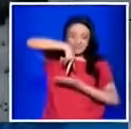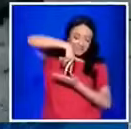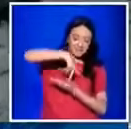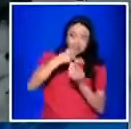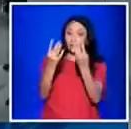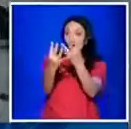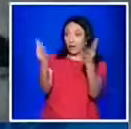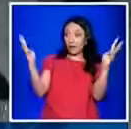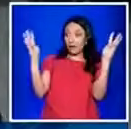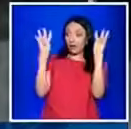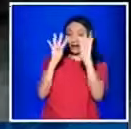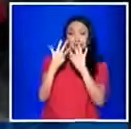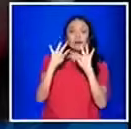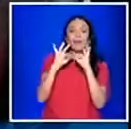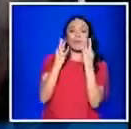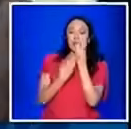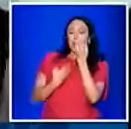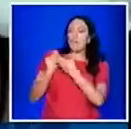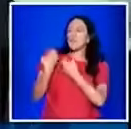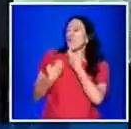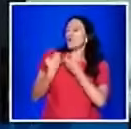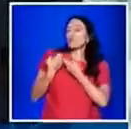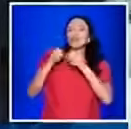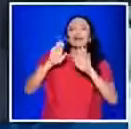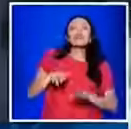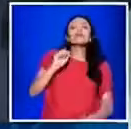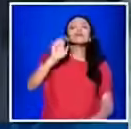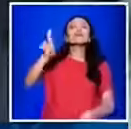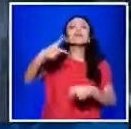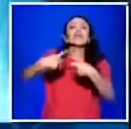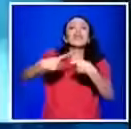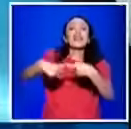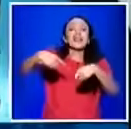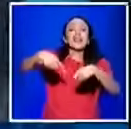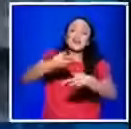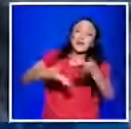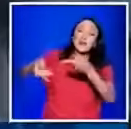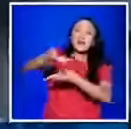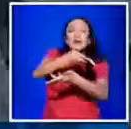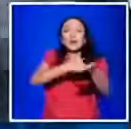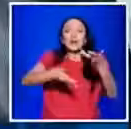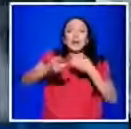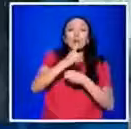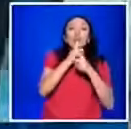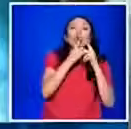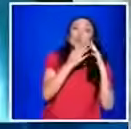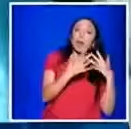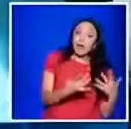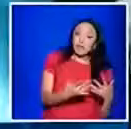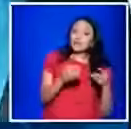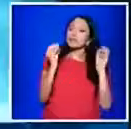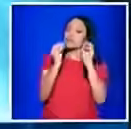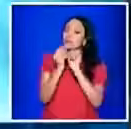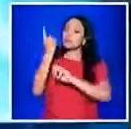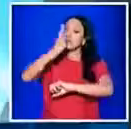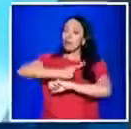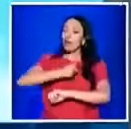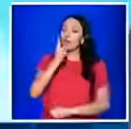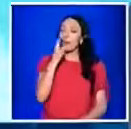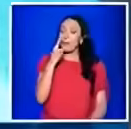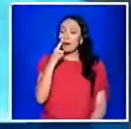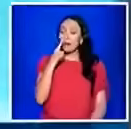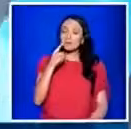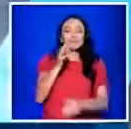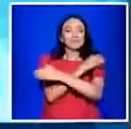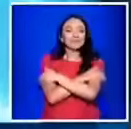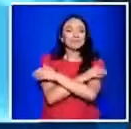canta la familia, emocionante en el sur de la ciudad, compartiendo el feliz día del cumpleañero y el día del padre.